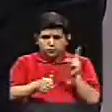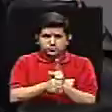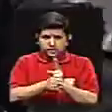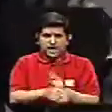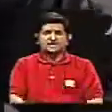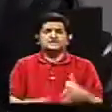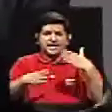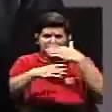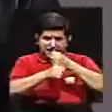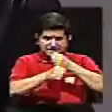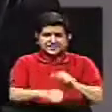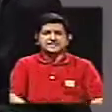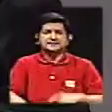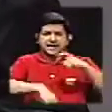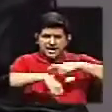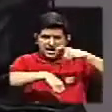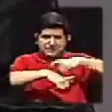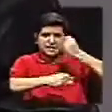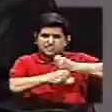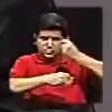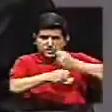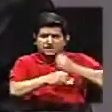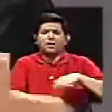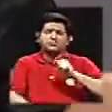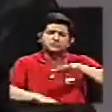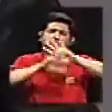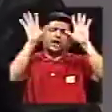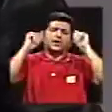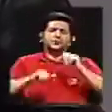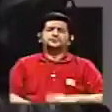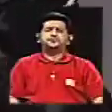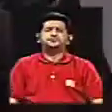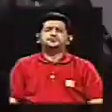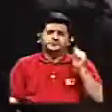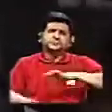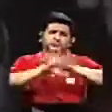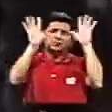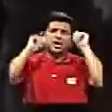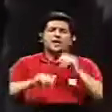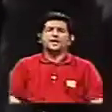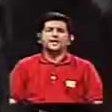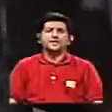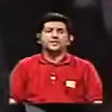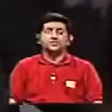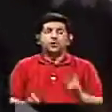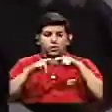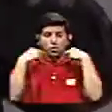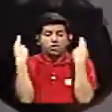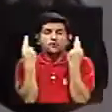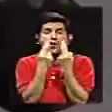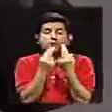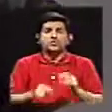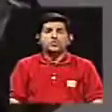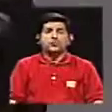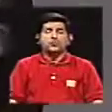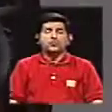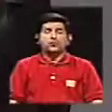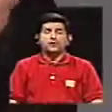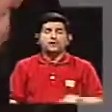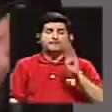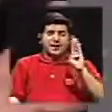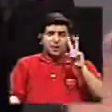o se han hecho durante horas laborales. Claro. Claro, claro. Por ejemplo, se cita una reunión al Balcón Verde